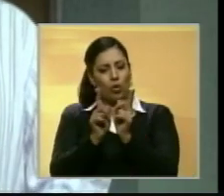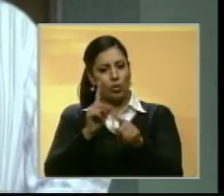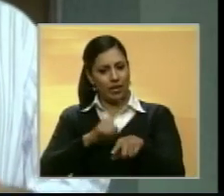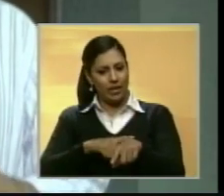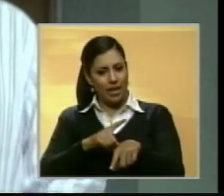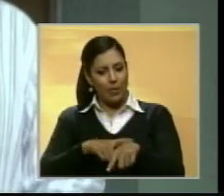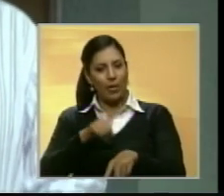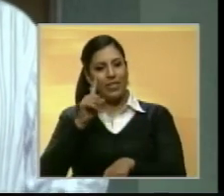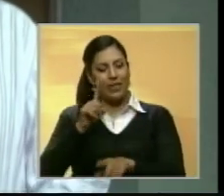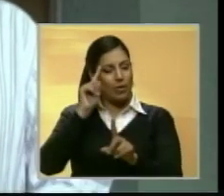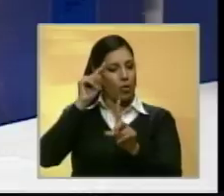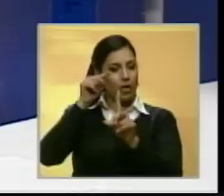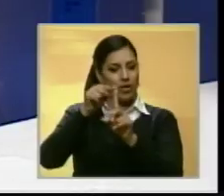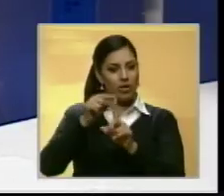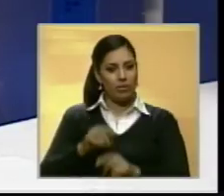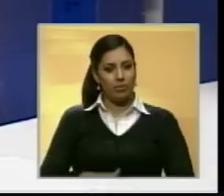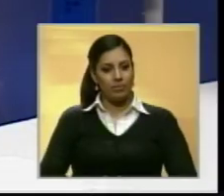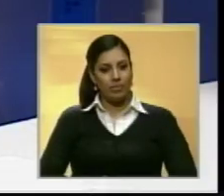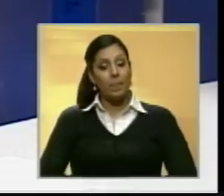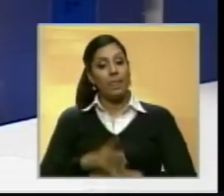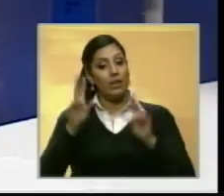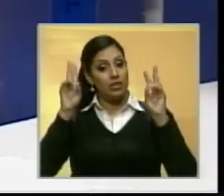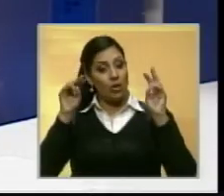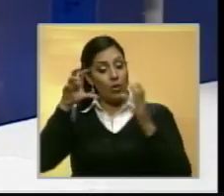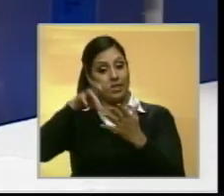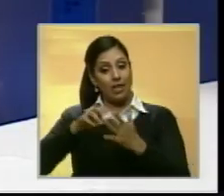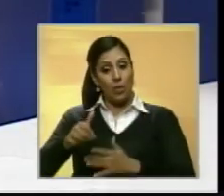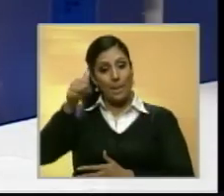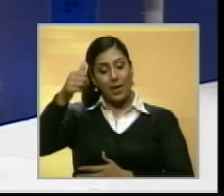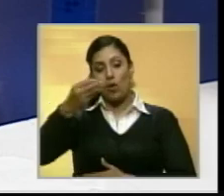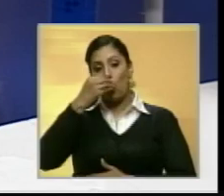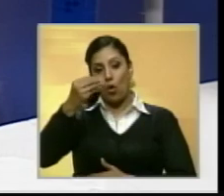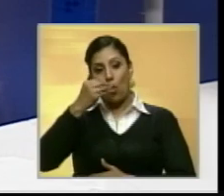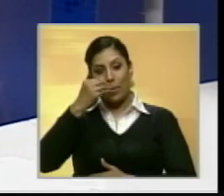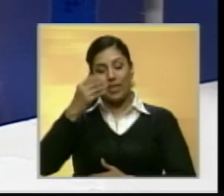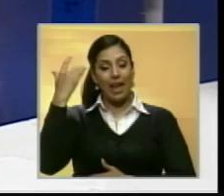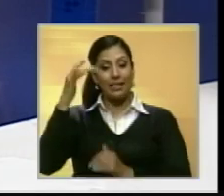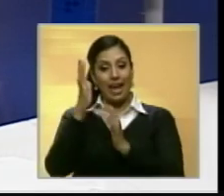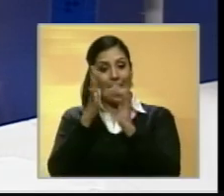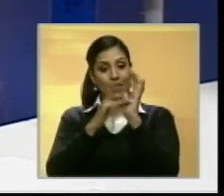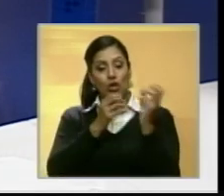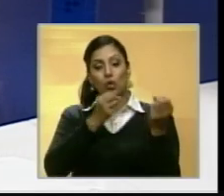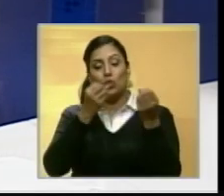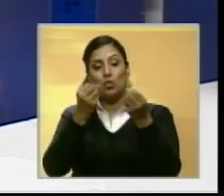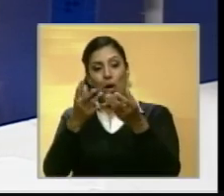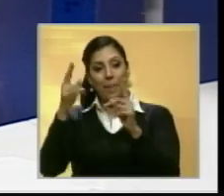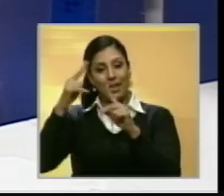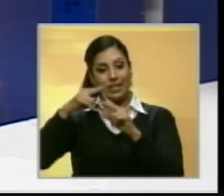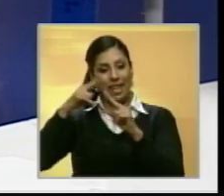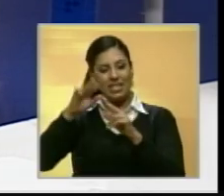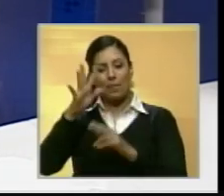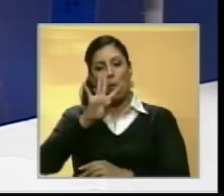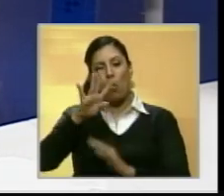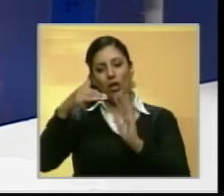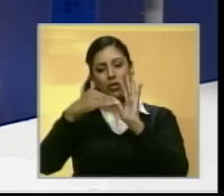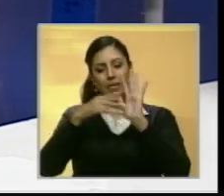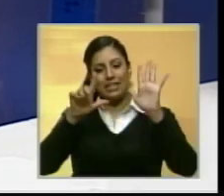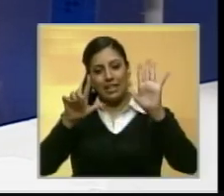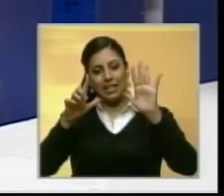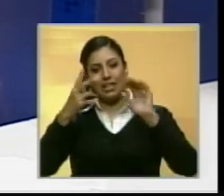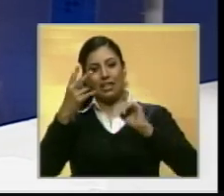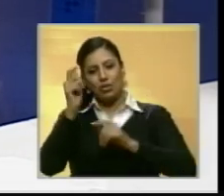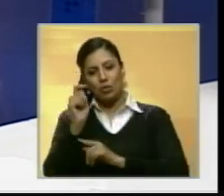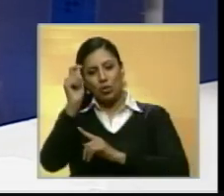plazo será alcanzable. Según el Estado Mayor Alimentario, desde abril se han entregado en Táchira más de